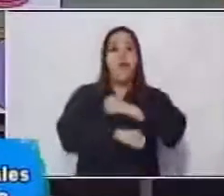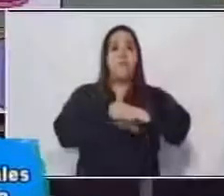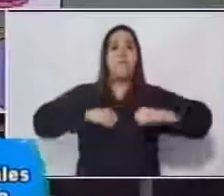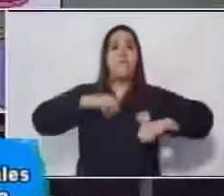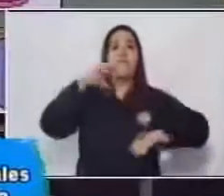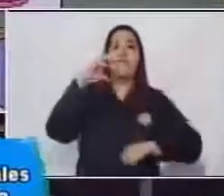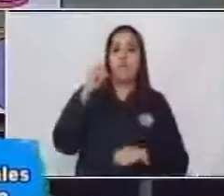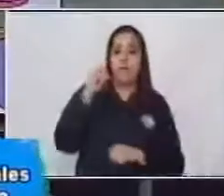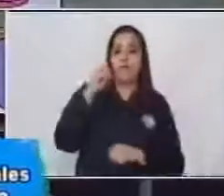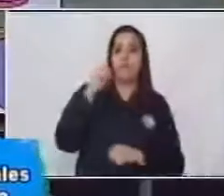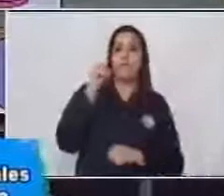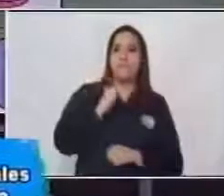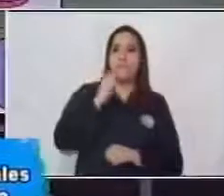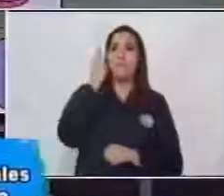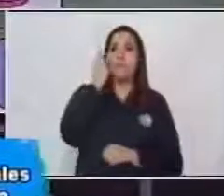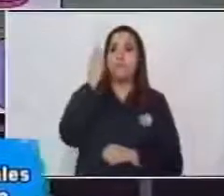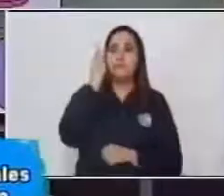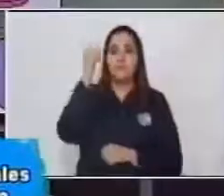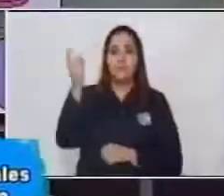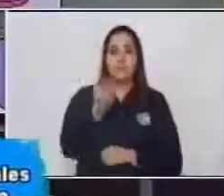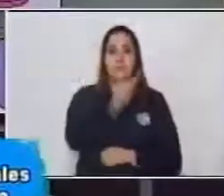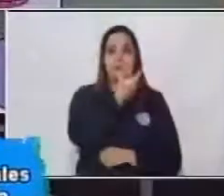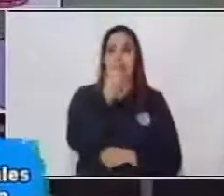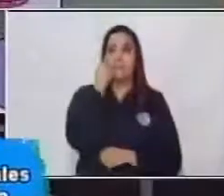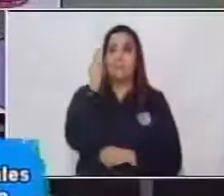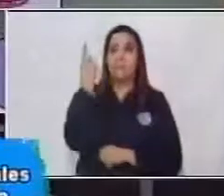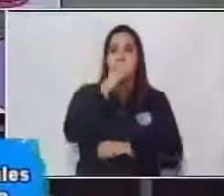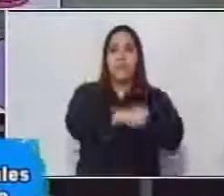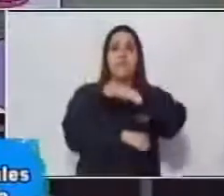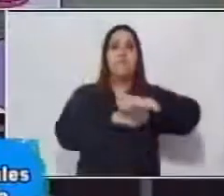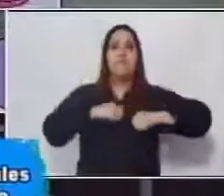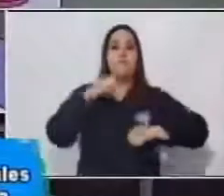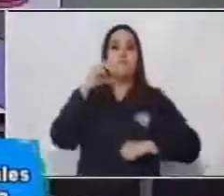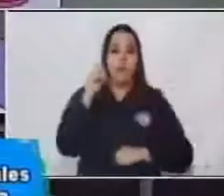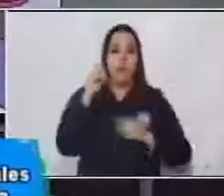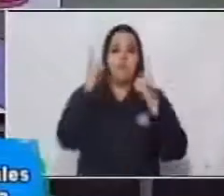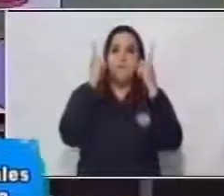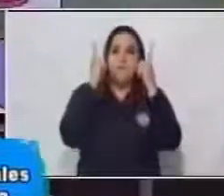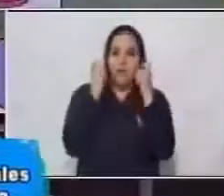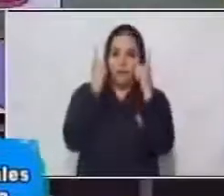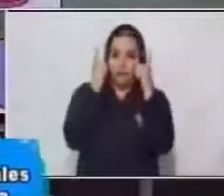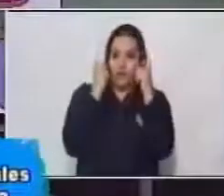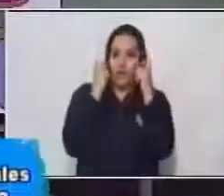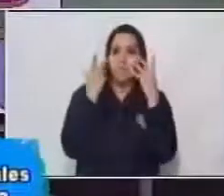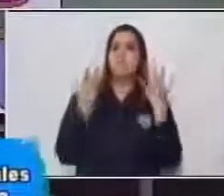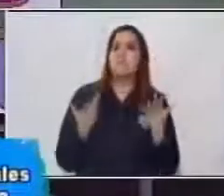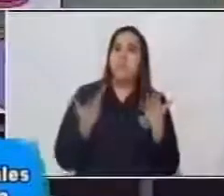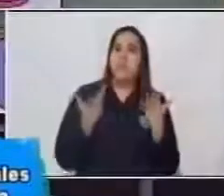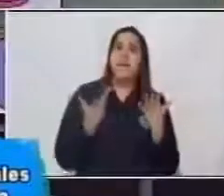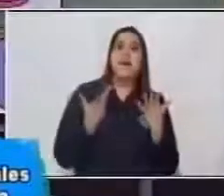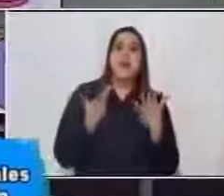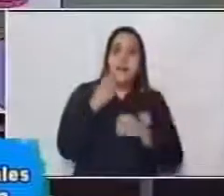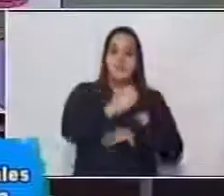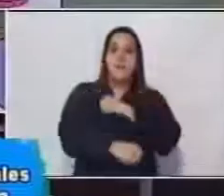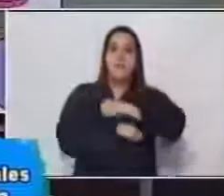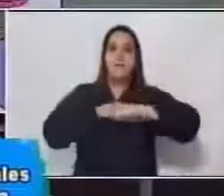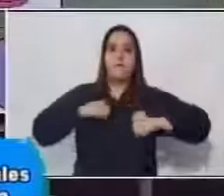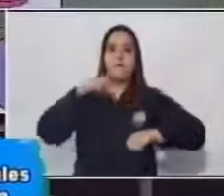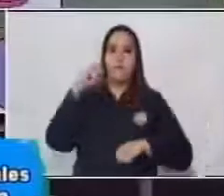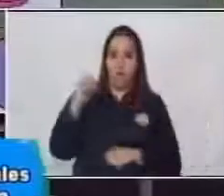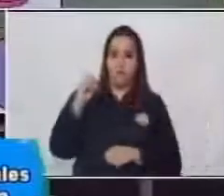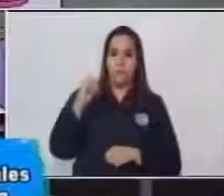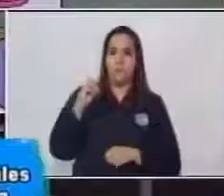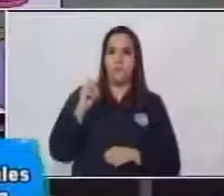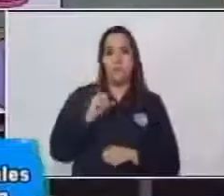bien. Entonces vamos a colocar la sílaba fo. ¿Con qué inicia foto? Fo. Muy bien.